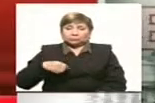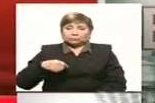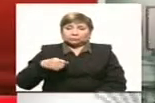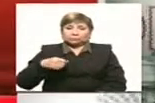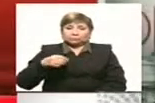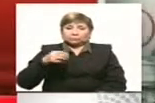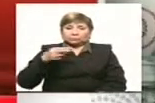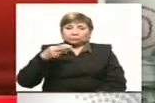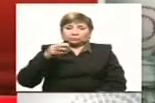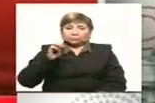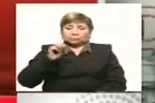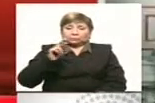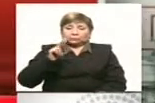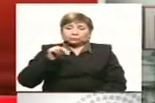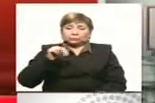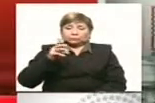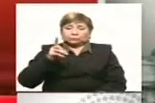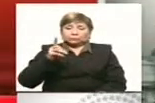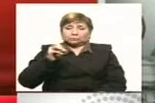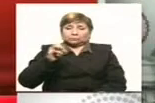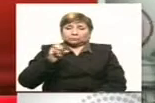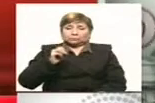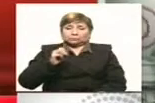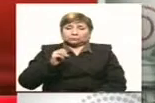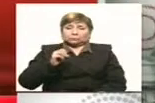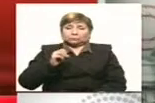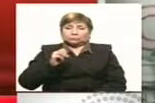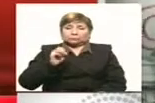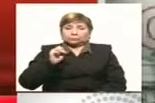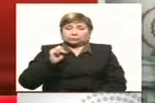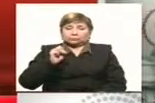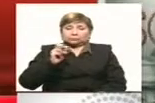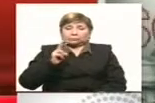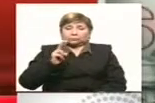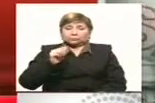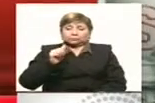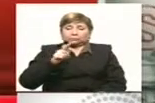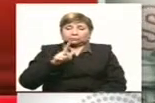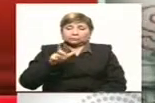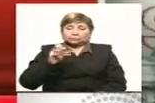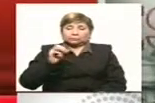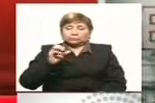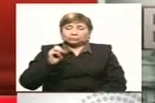Hernando Ismael Ceballos Flores, le damos la bienvenida.